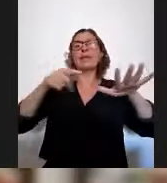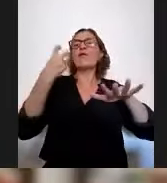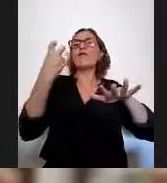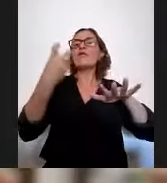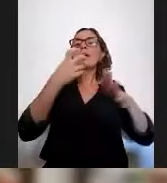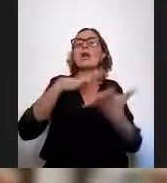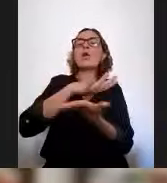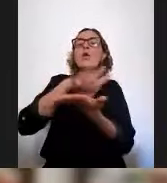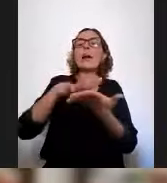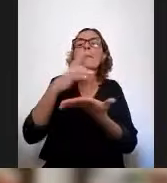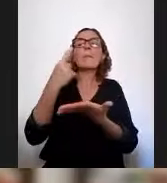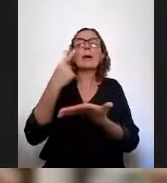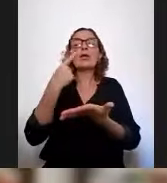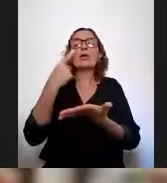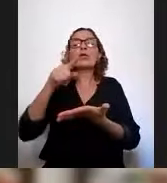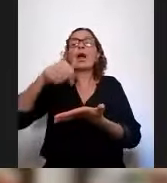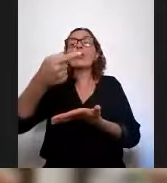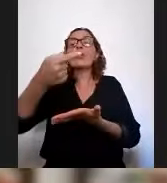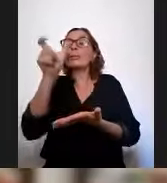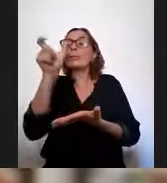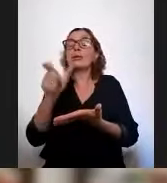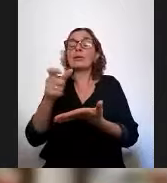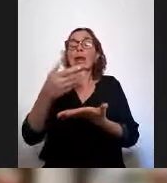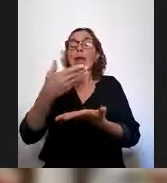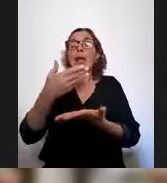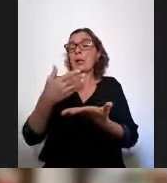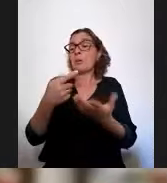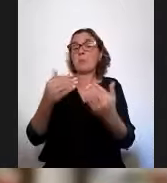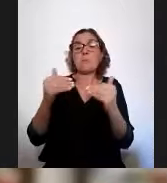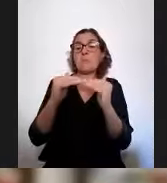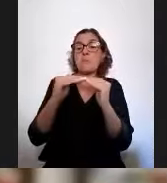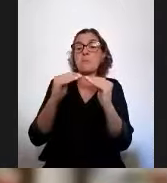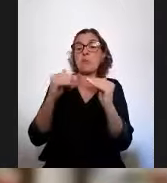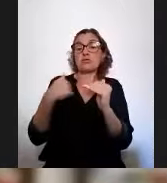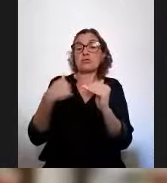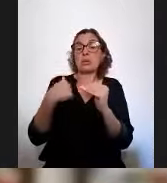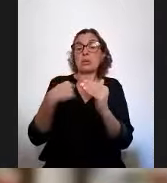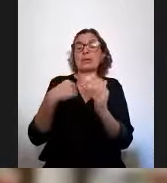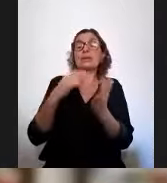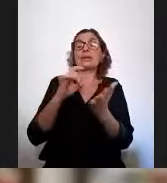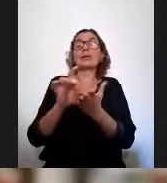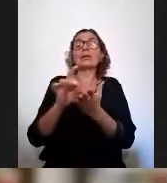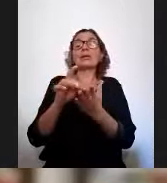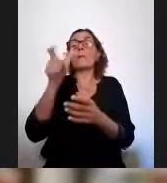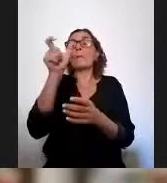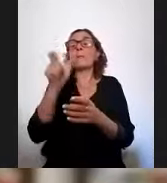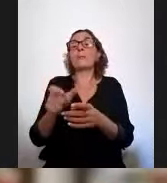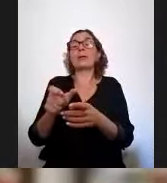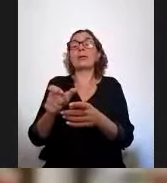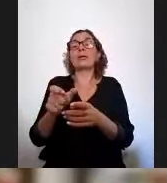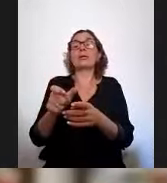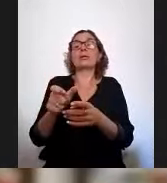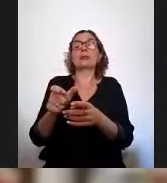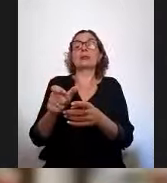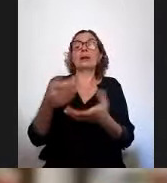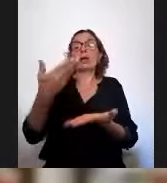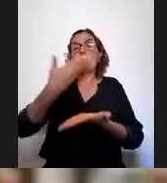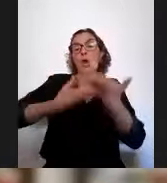para conocer a otros emprendedores de la misma vertical o no. Gente que